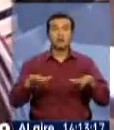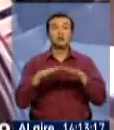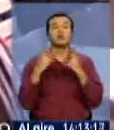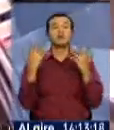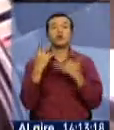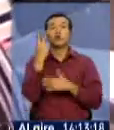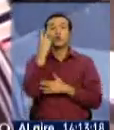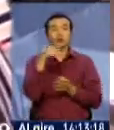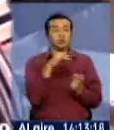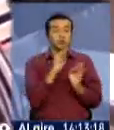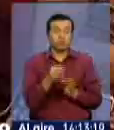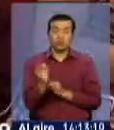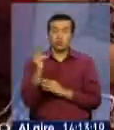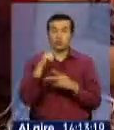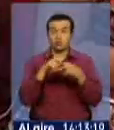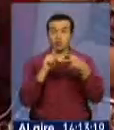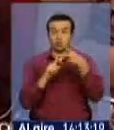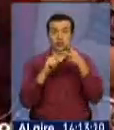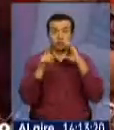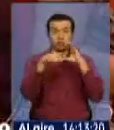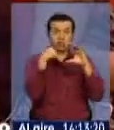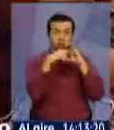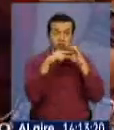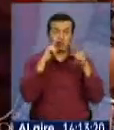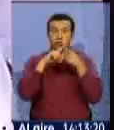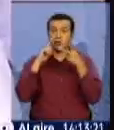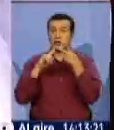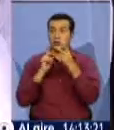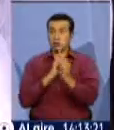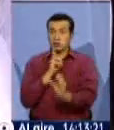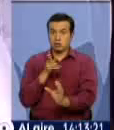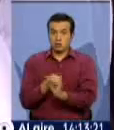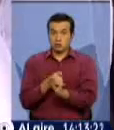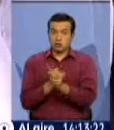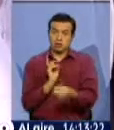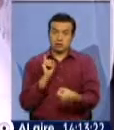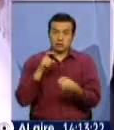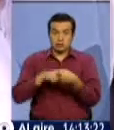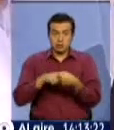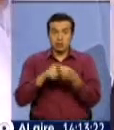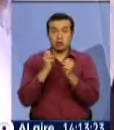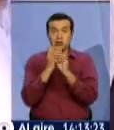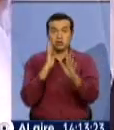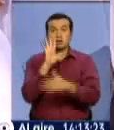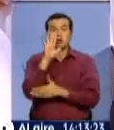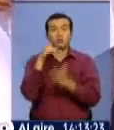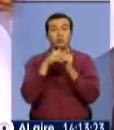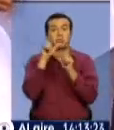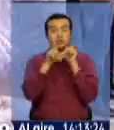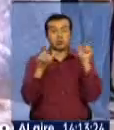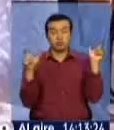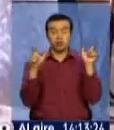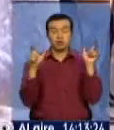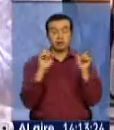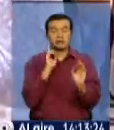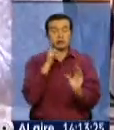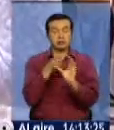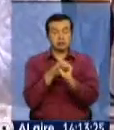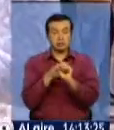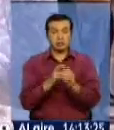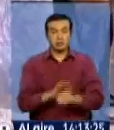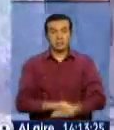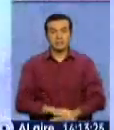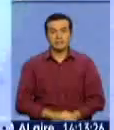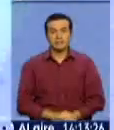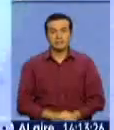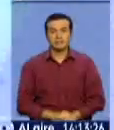dos modalidades de registro, vía online y presencial, inscribiéndose más de 5.000 postulantes. Guadalupe Ayoví, Ecuador